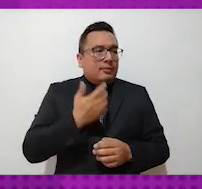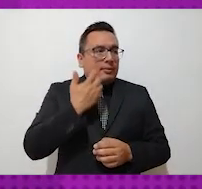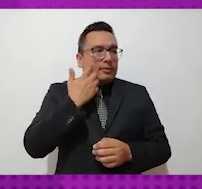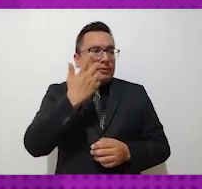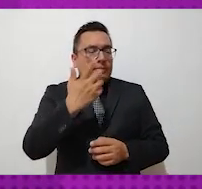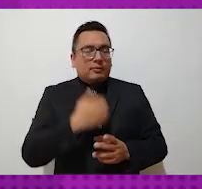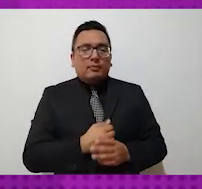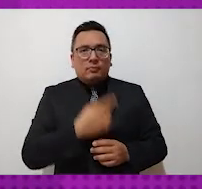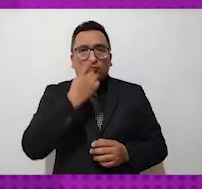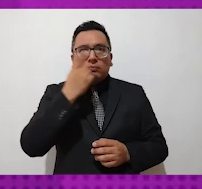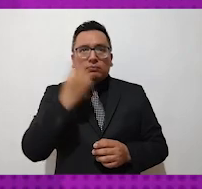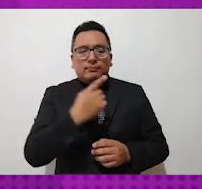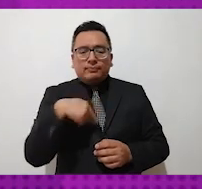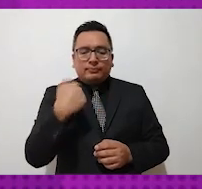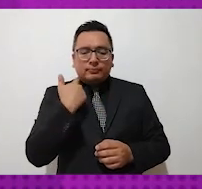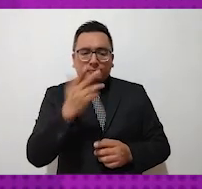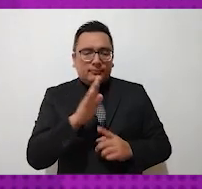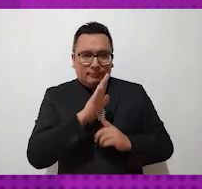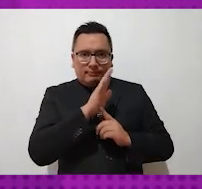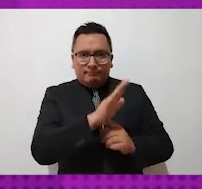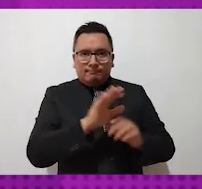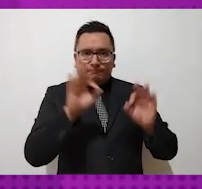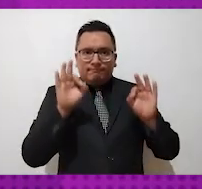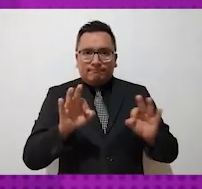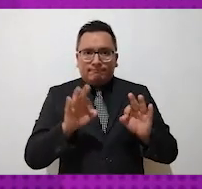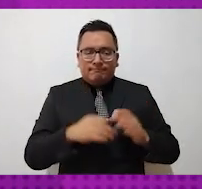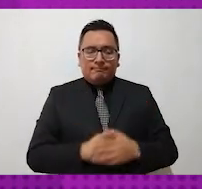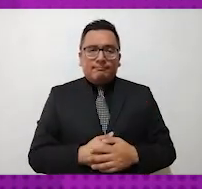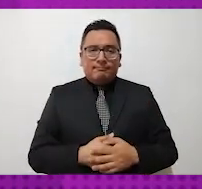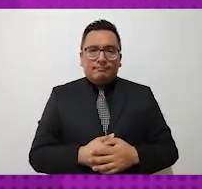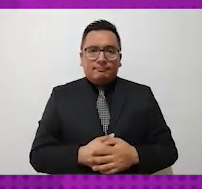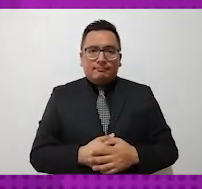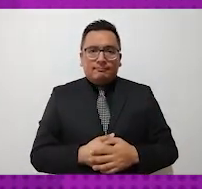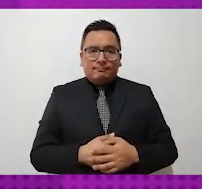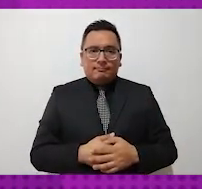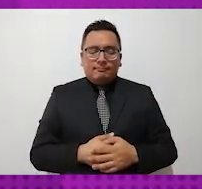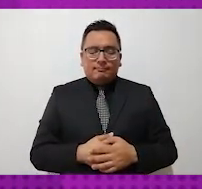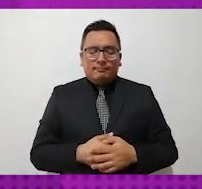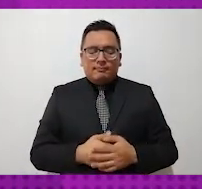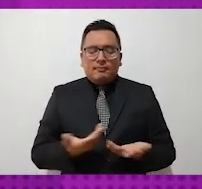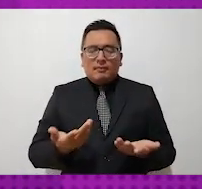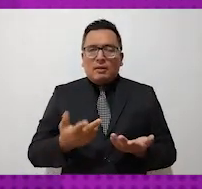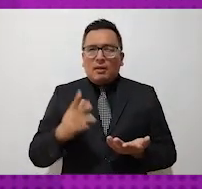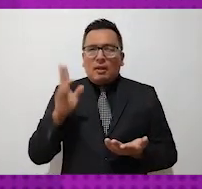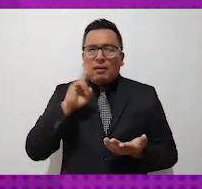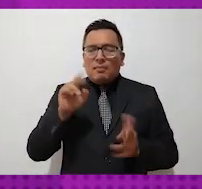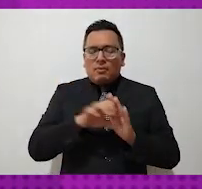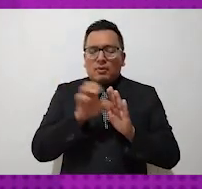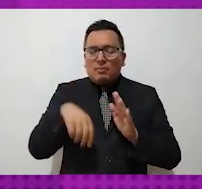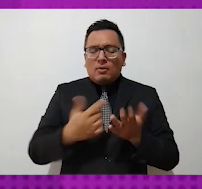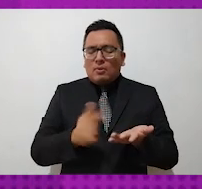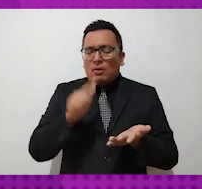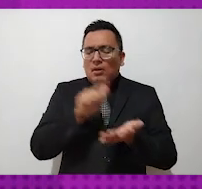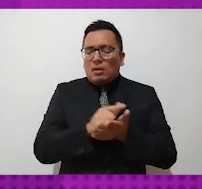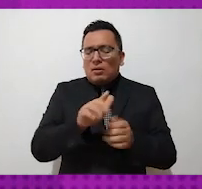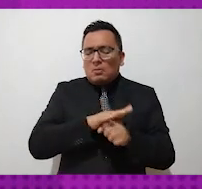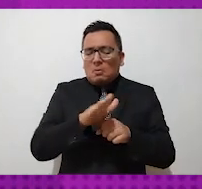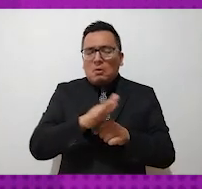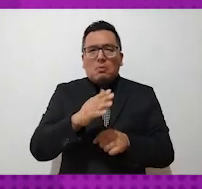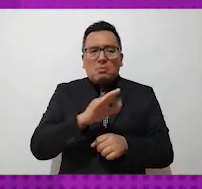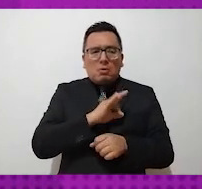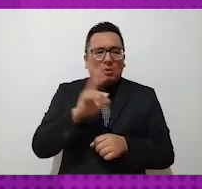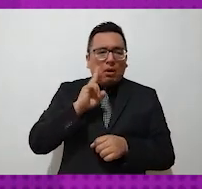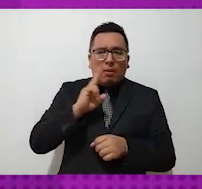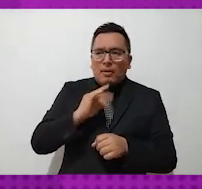lo más formal posible. Y formal me refiero a la solidez de los argumentos. Claro. ¿Qué tipo de leyes o cuáles leyes pudiera